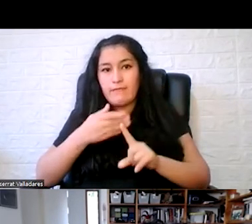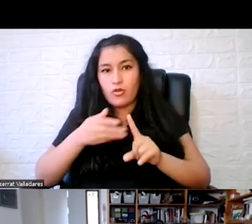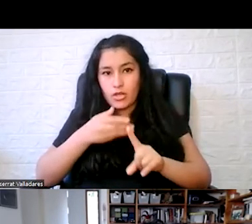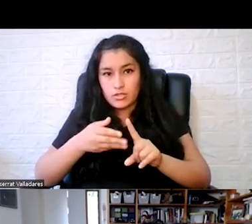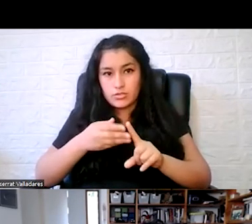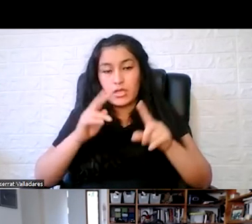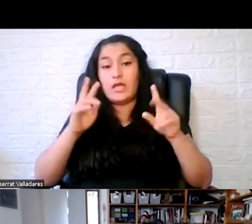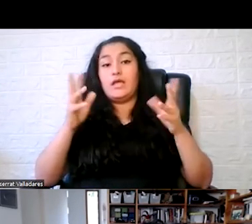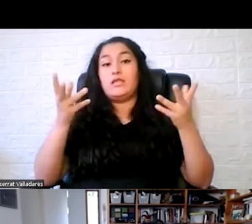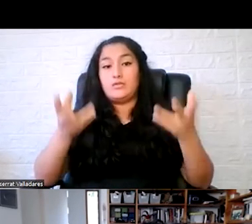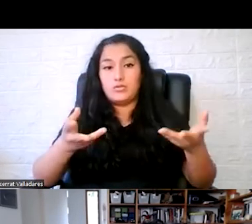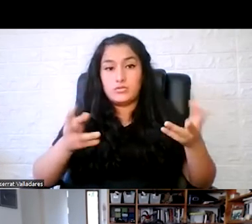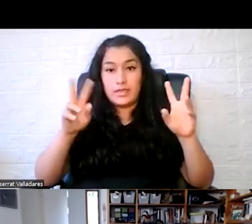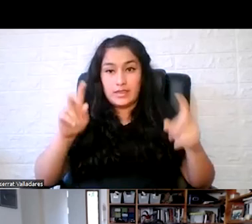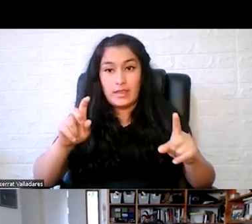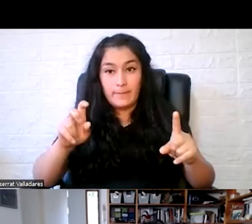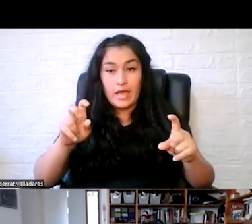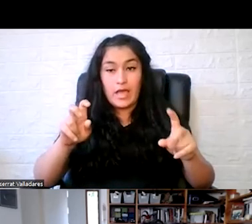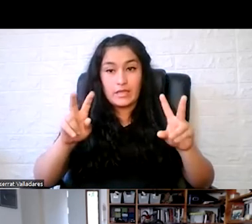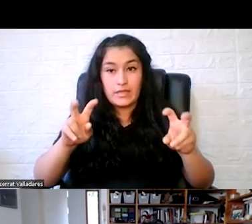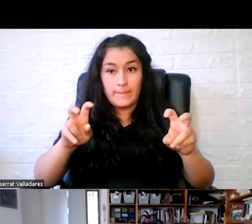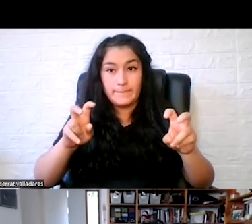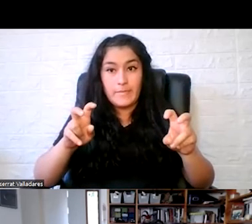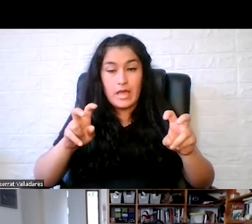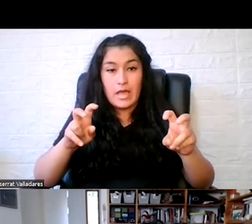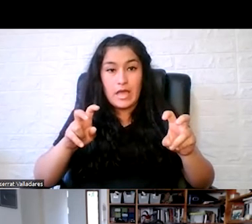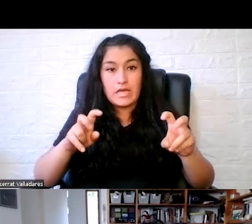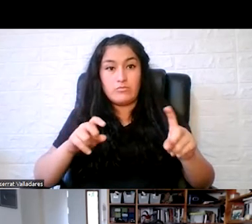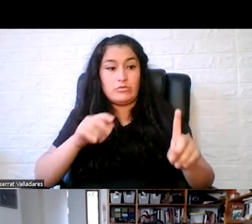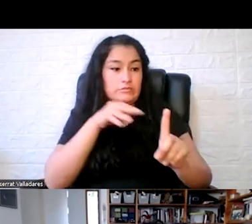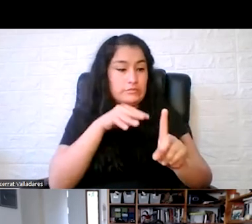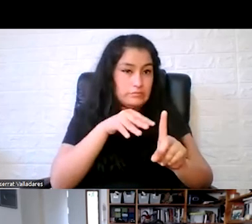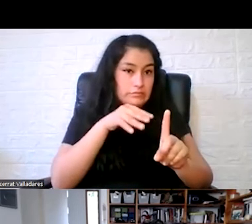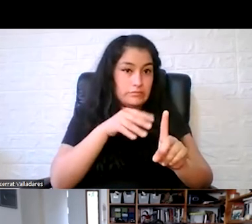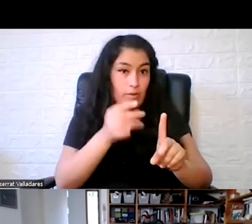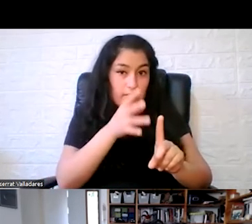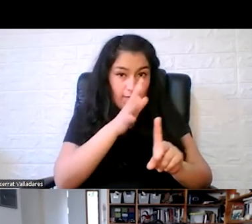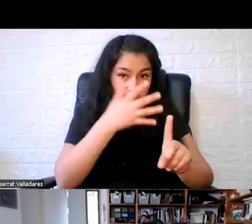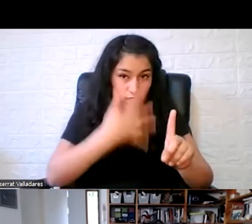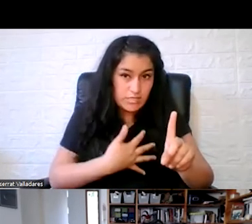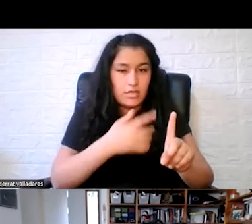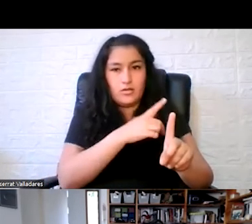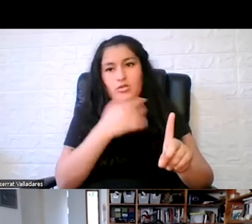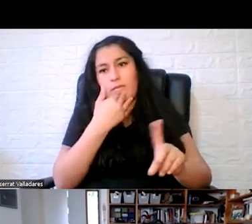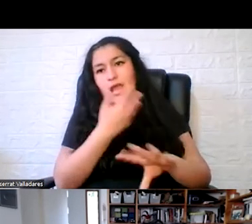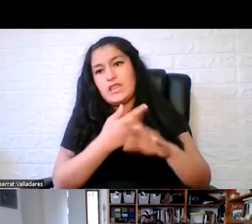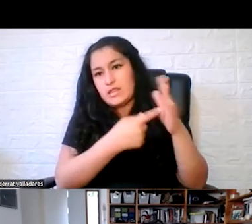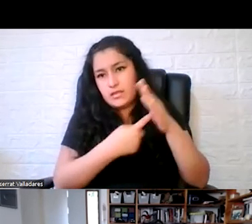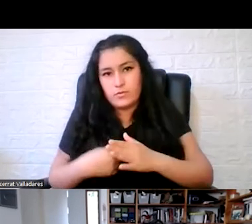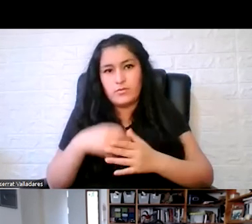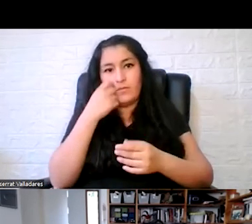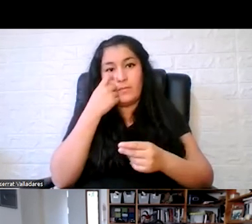cuestión física, sino que yo también observo muchas formas de discriminación, de negación,